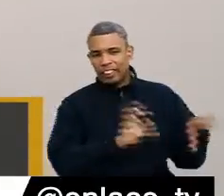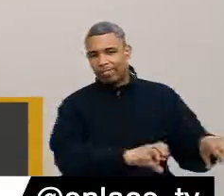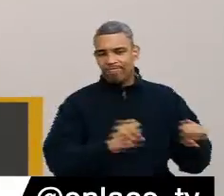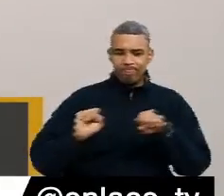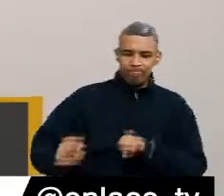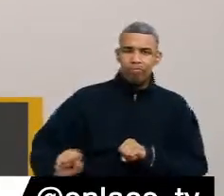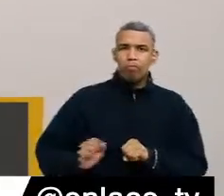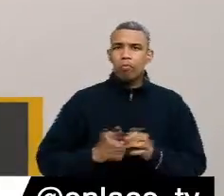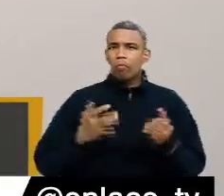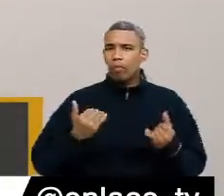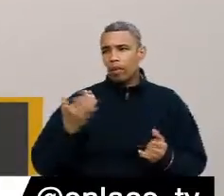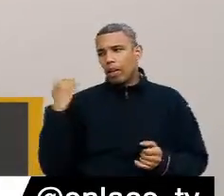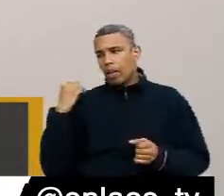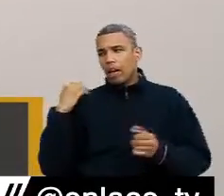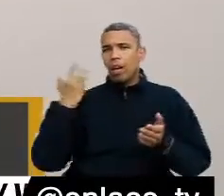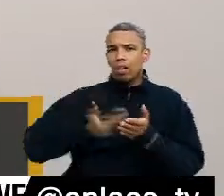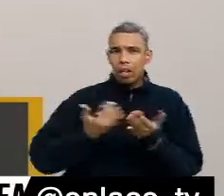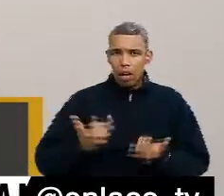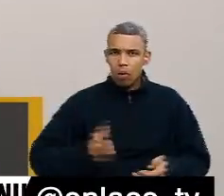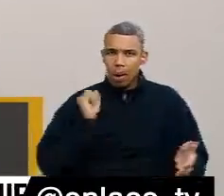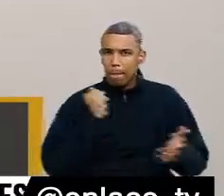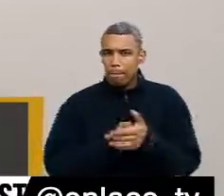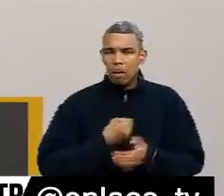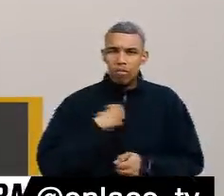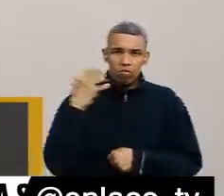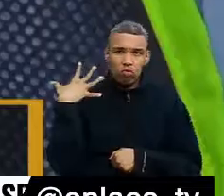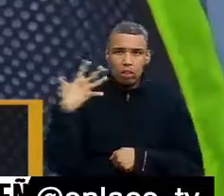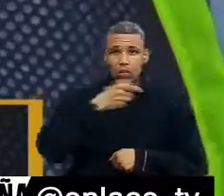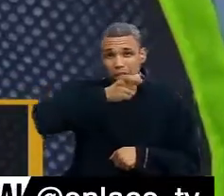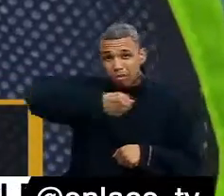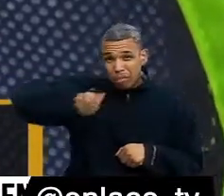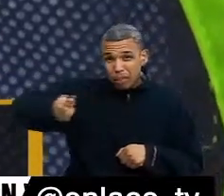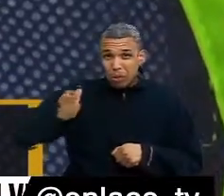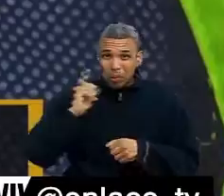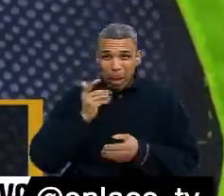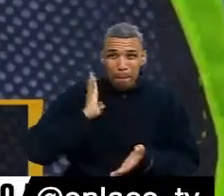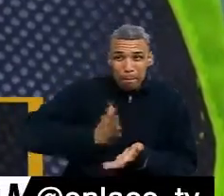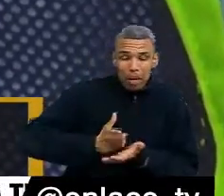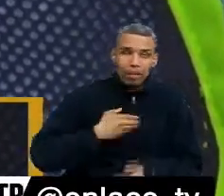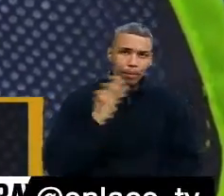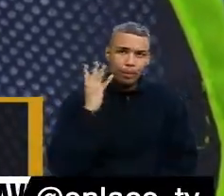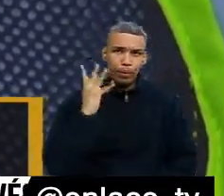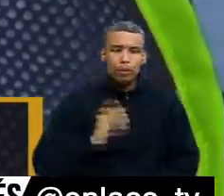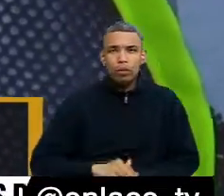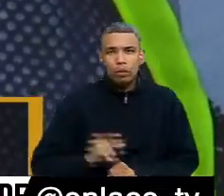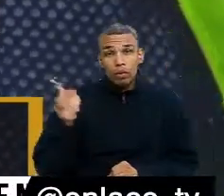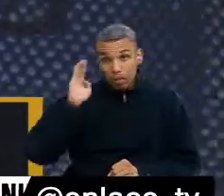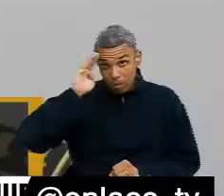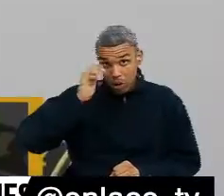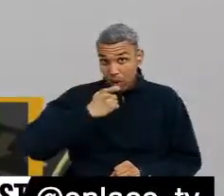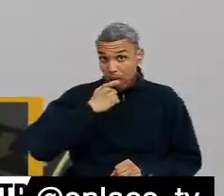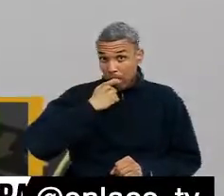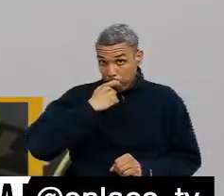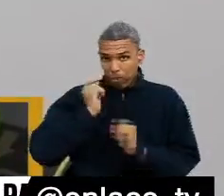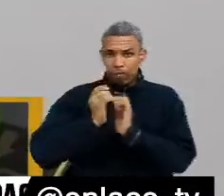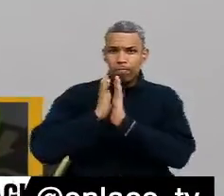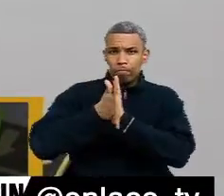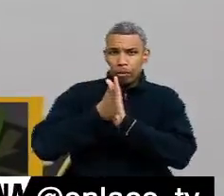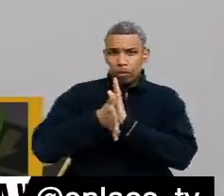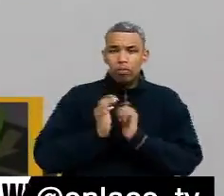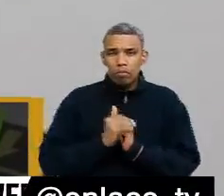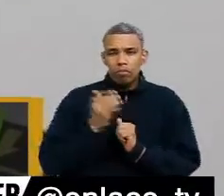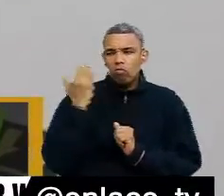hoy 5 accidentes, donde han resultado 4 personas lesionadas. Estas fueron cifras entregadas por la Autoridad de Tránsito en Barranca Bermeja el último